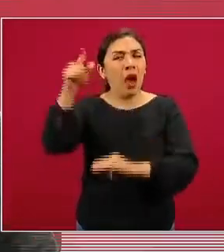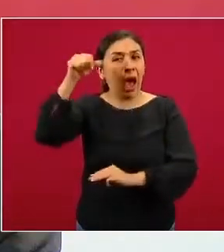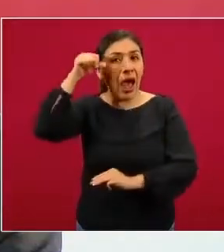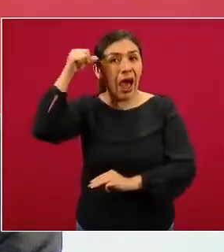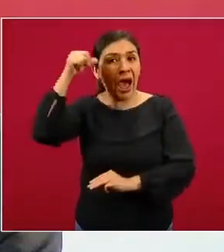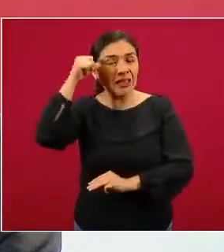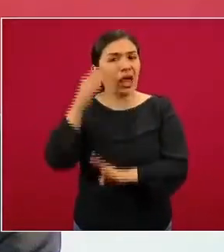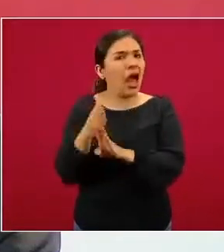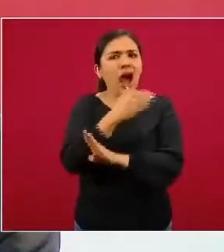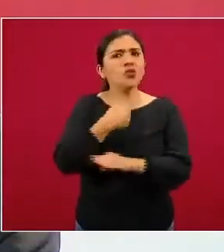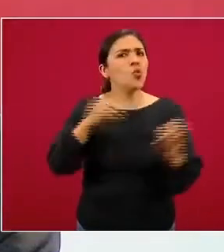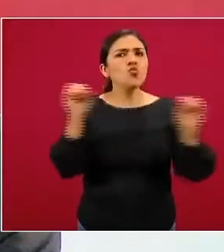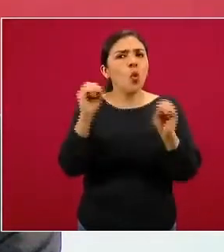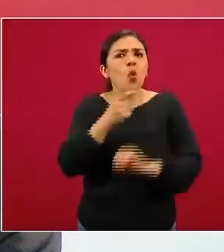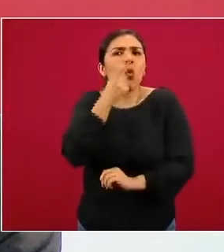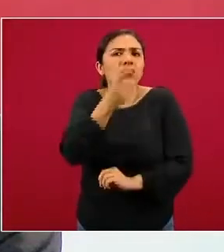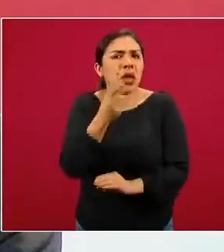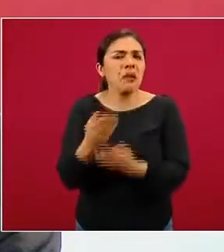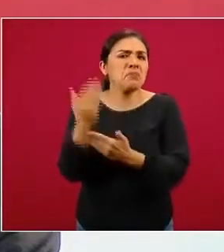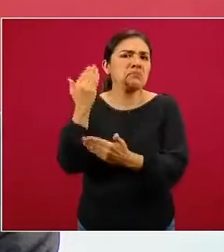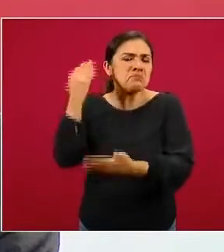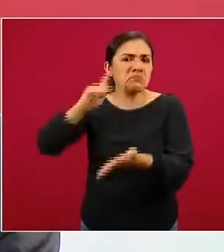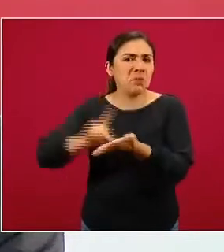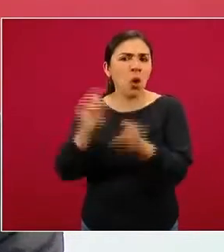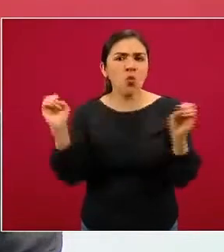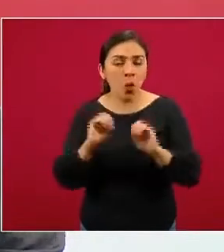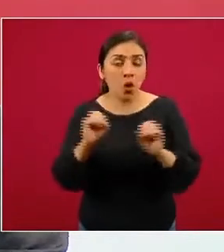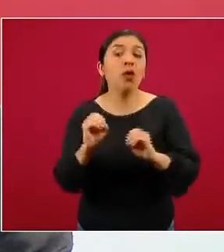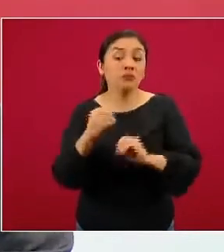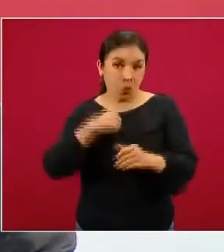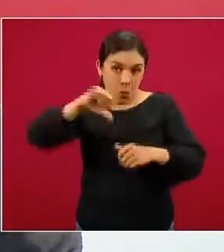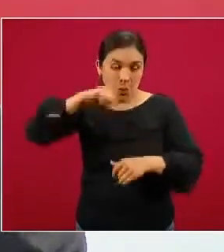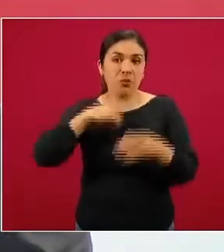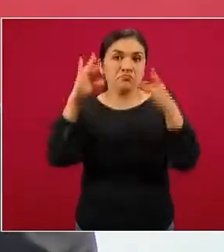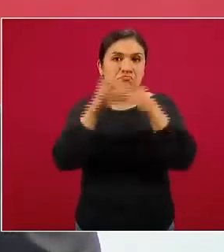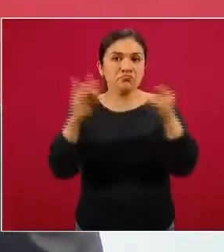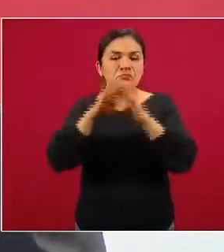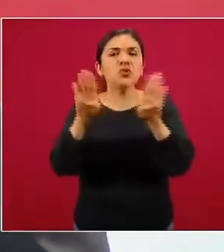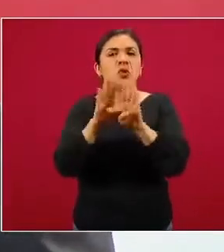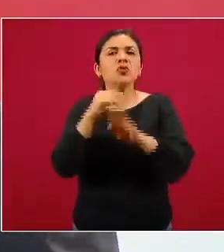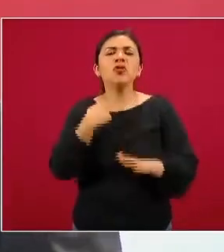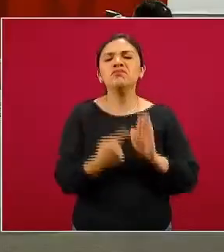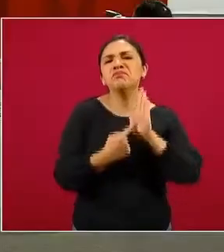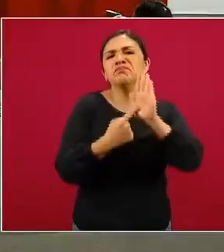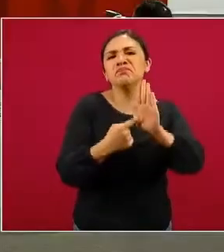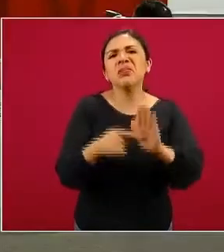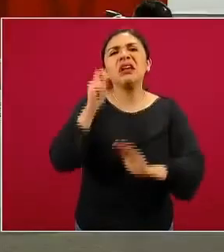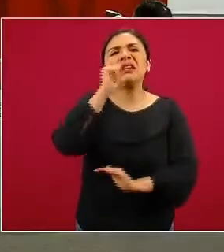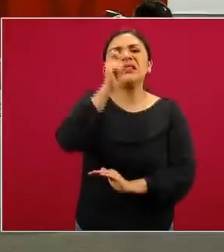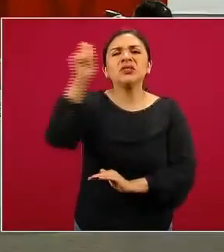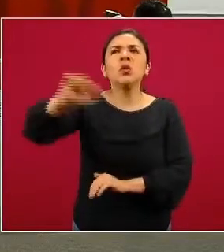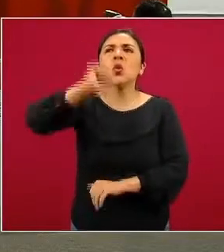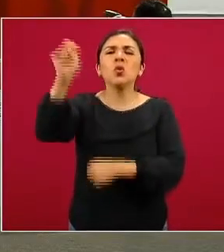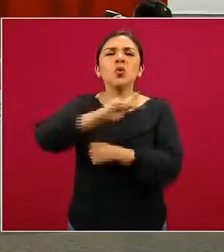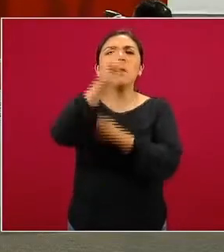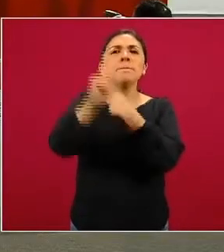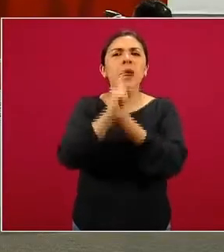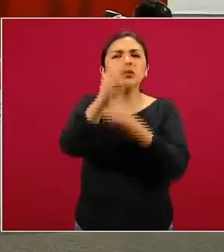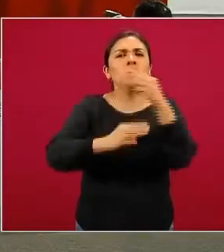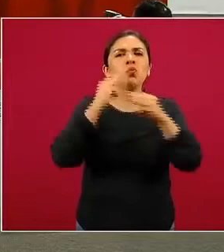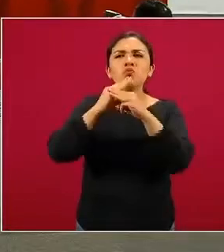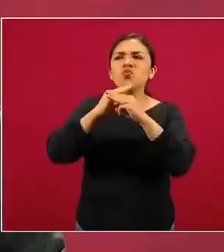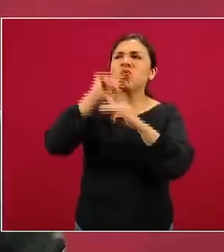Asia-Pacífico, que no habíamos comentado en ocasiones anteriores, y esta idea de presentar las curvas epidémicas de otras regiones o de